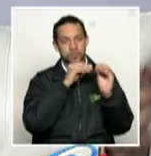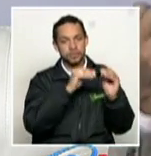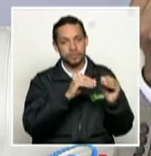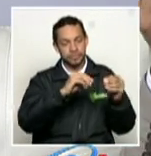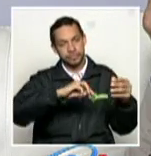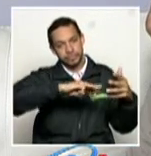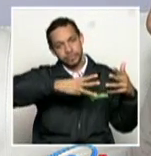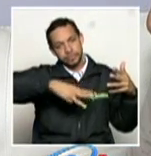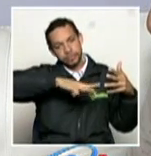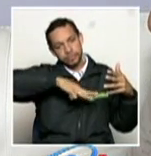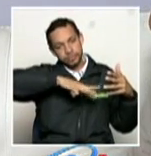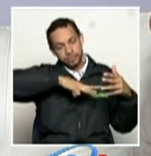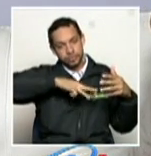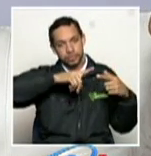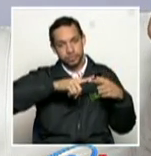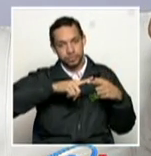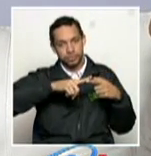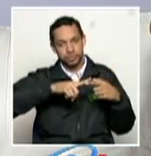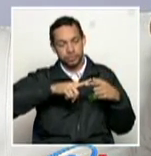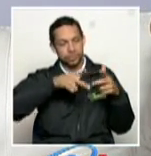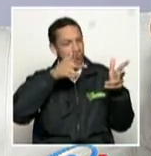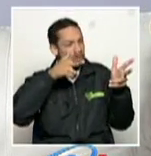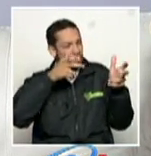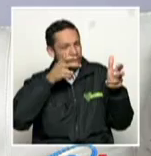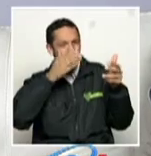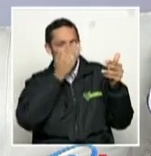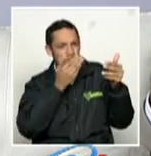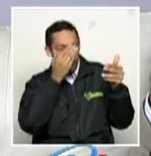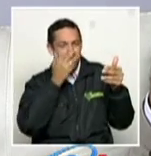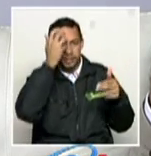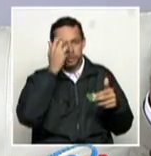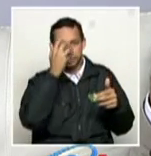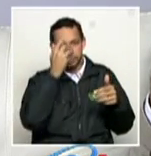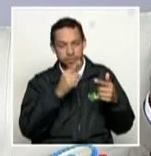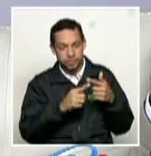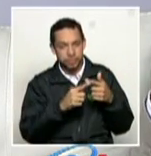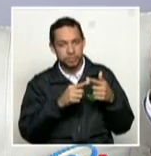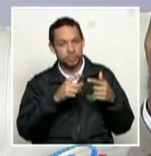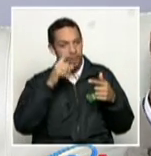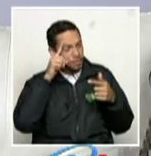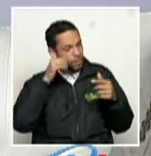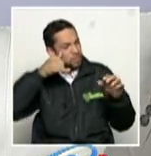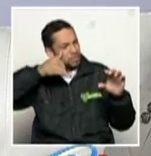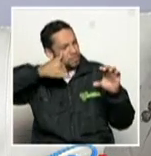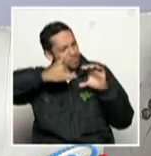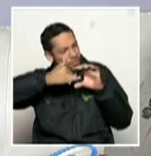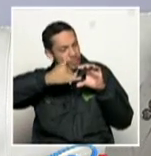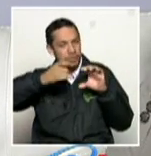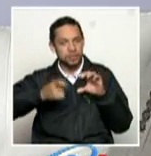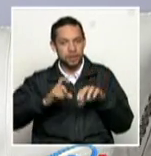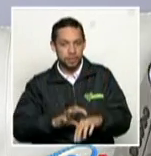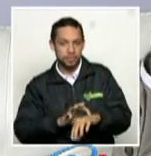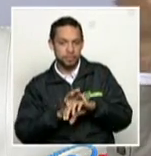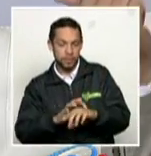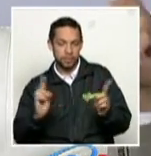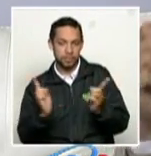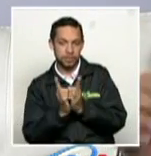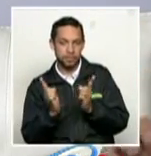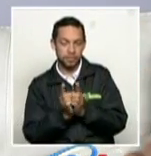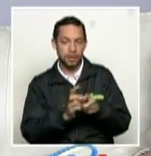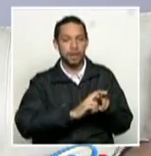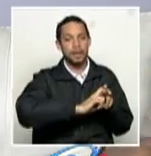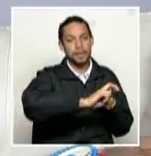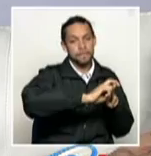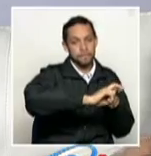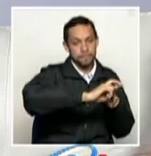es de citología, colposcopia, ecografía transvaginal y cita con la ginecóloga, oncóloga en Manizales y